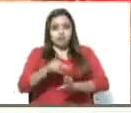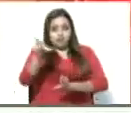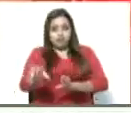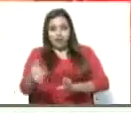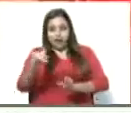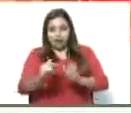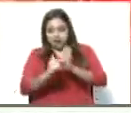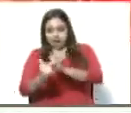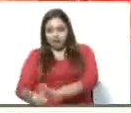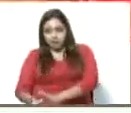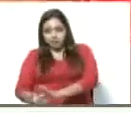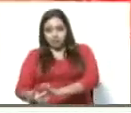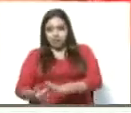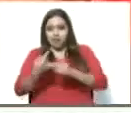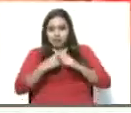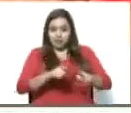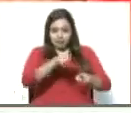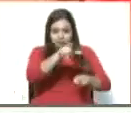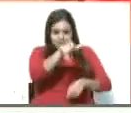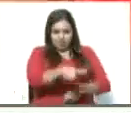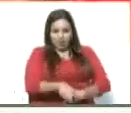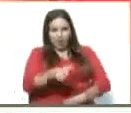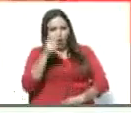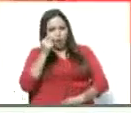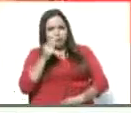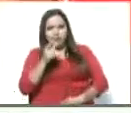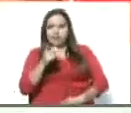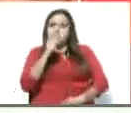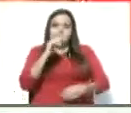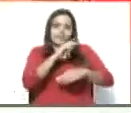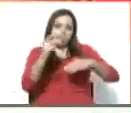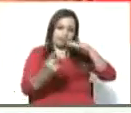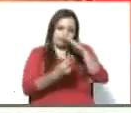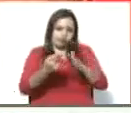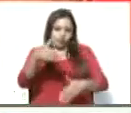aunque este señor, el que quedó de segundo,